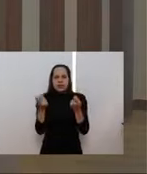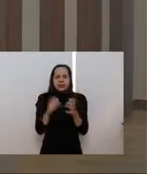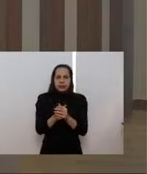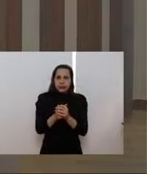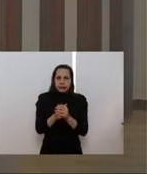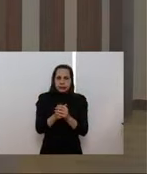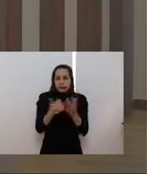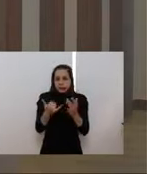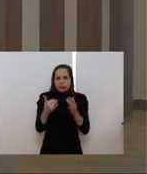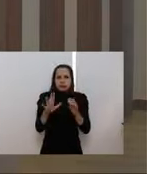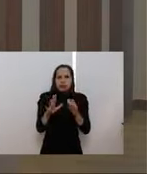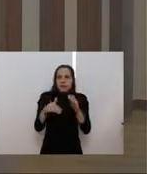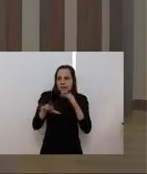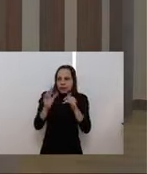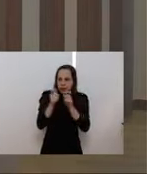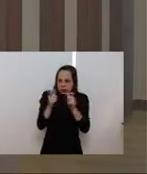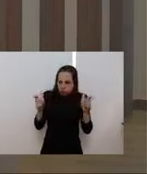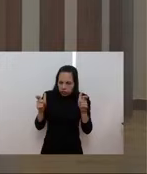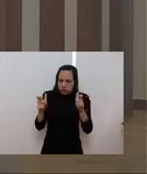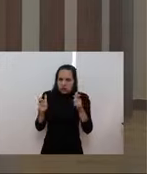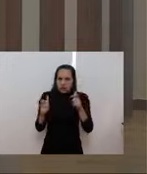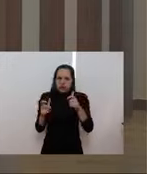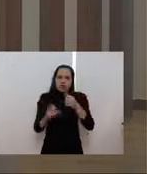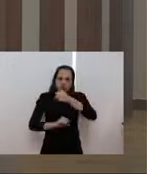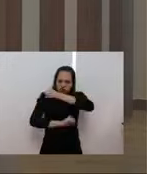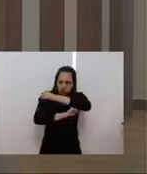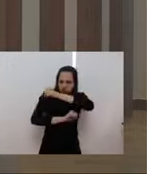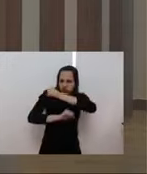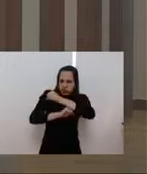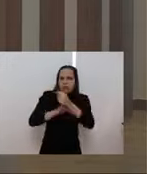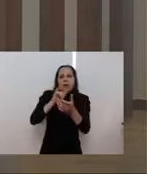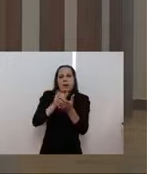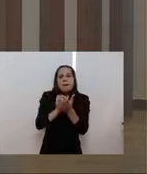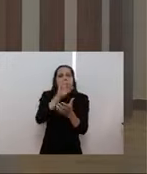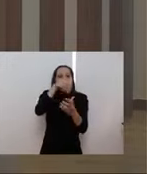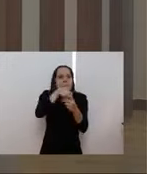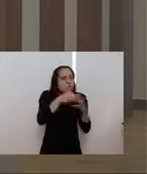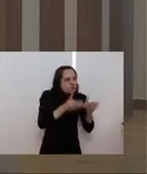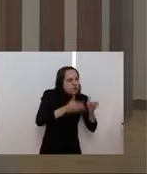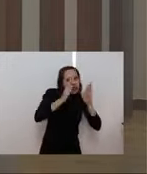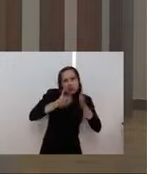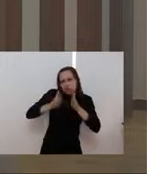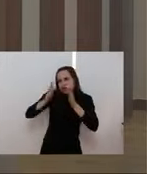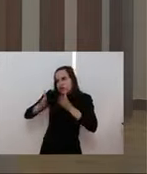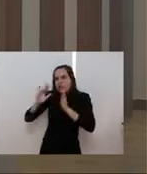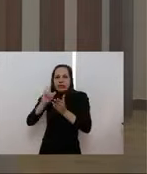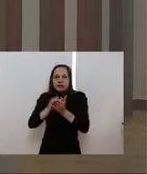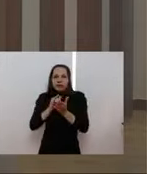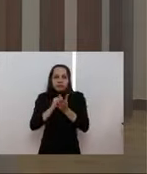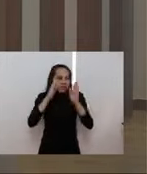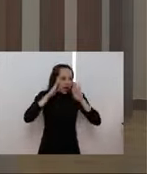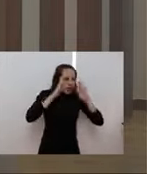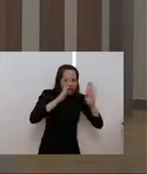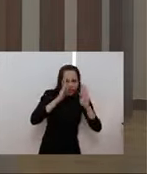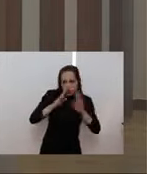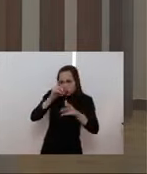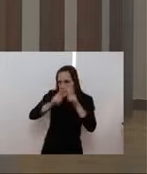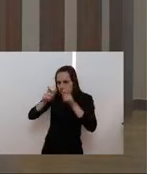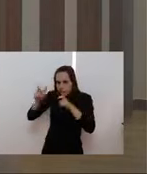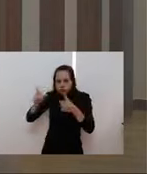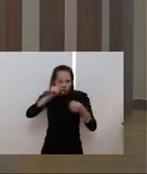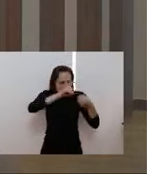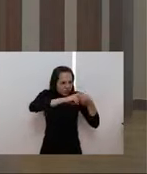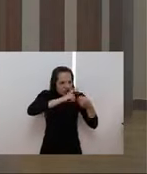aumentamos nuestra capacidad en la misma infraestructura aseguramos la atención del personal que ingresaba por covite